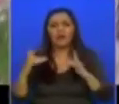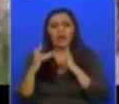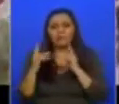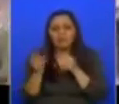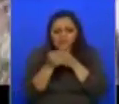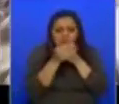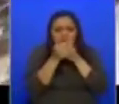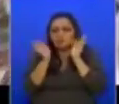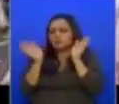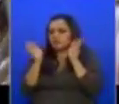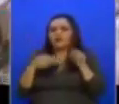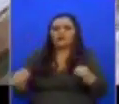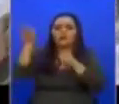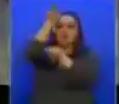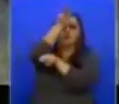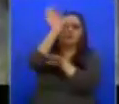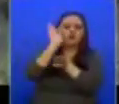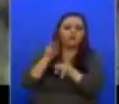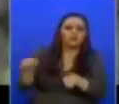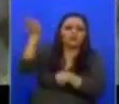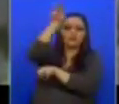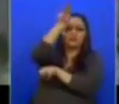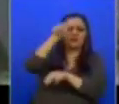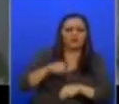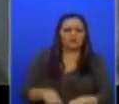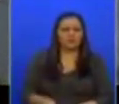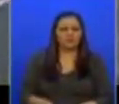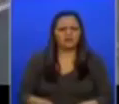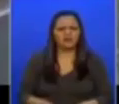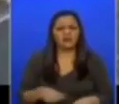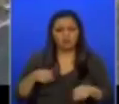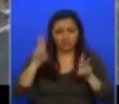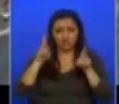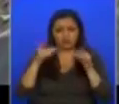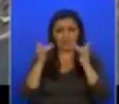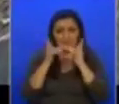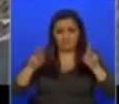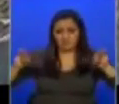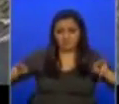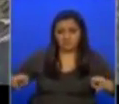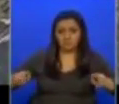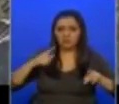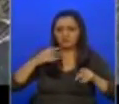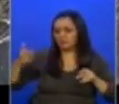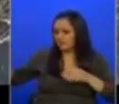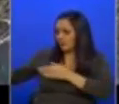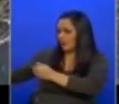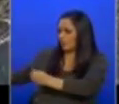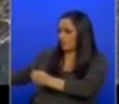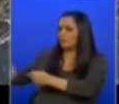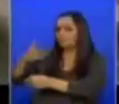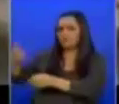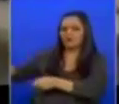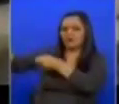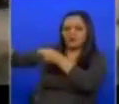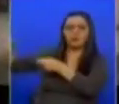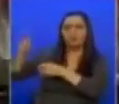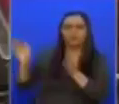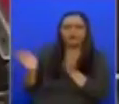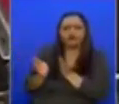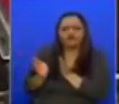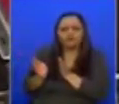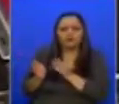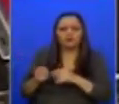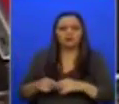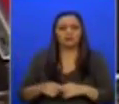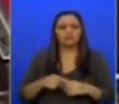camas. Después compramos literas, pero al inicio cuando teníamos dos camistas separadas individuales, había un velador que lo teníamos que poner sobre las dos camas porque no entraban